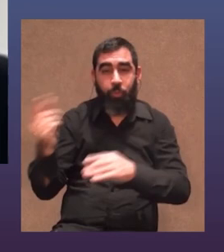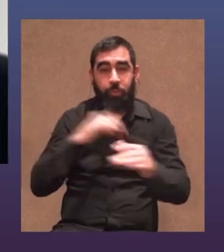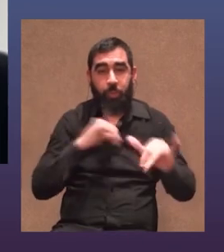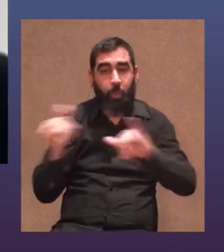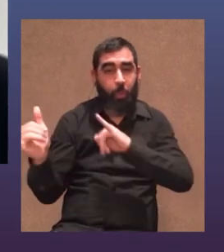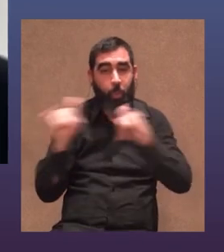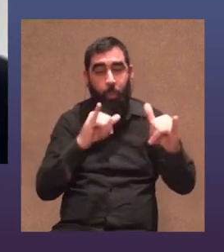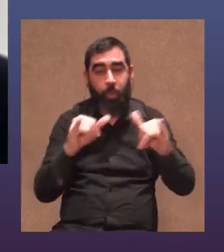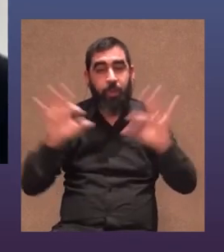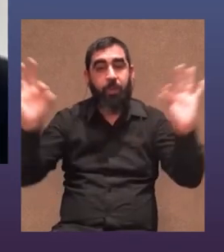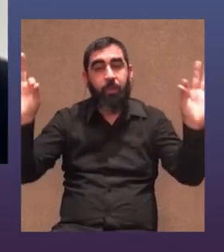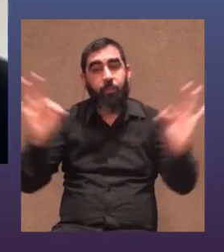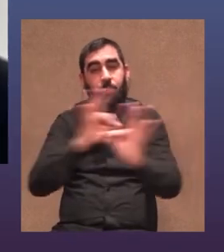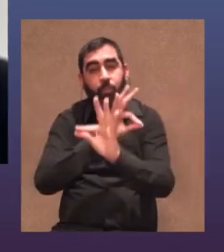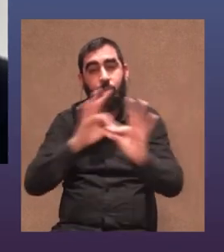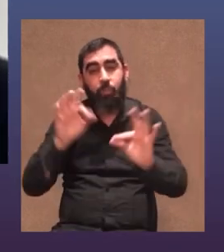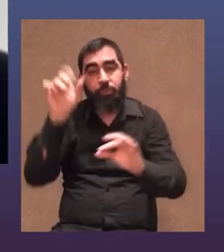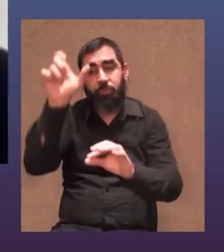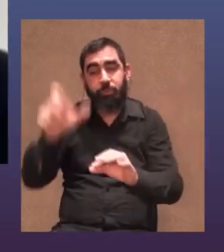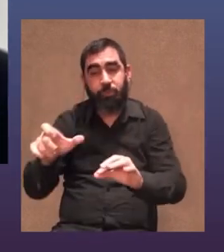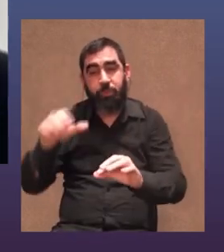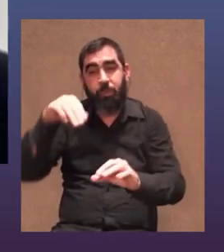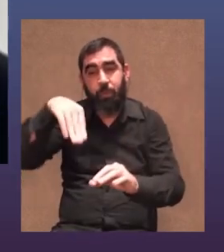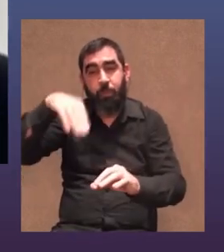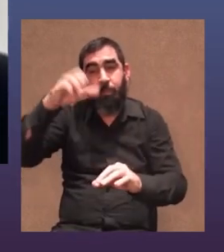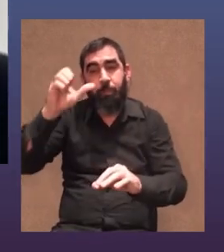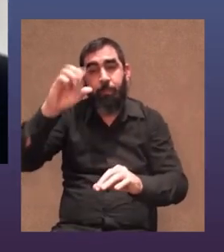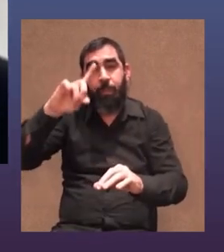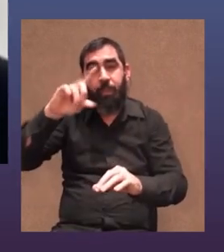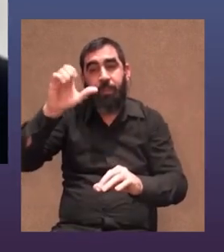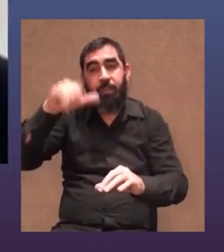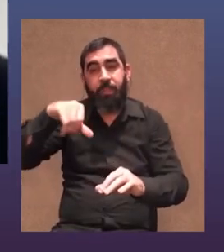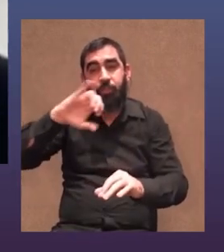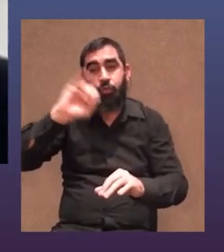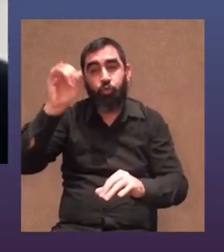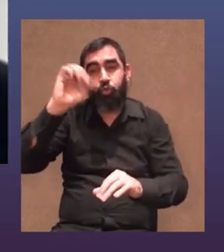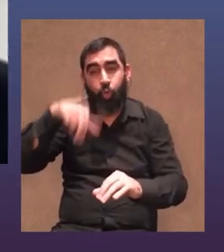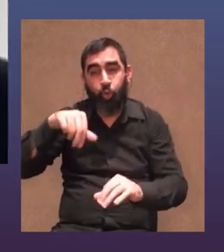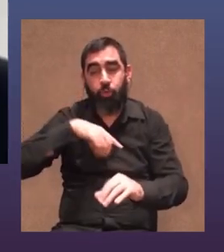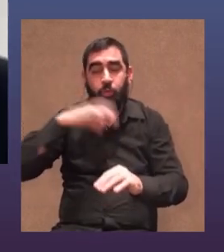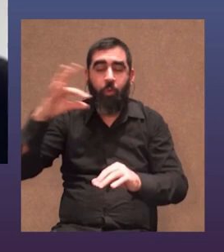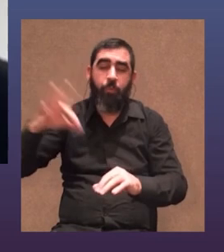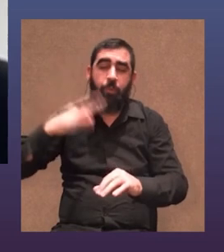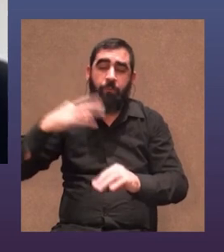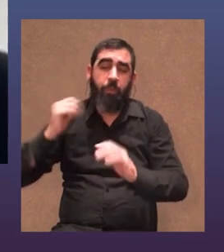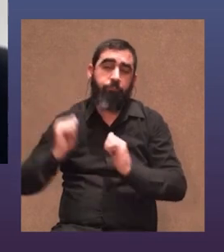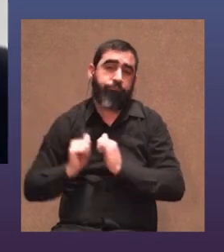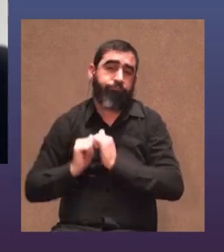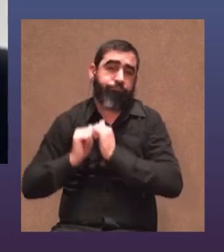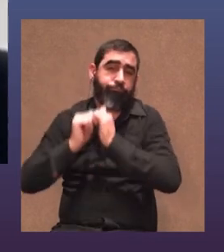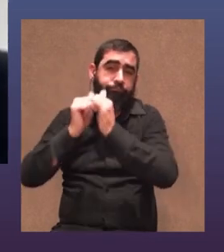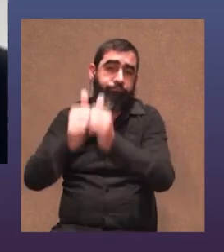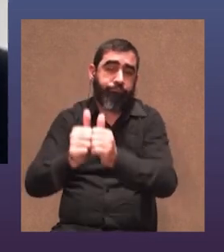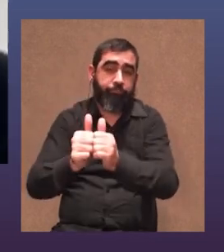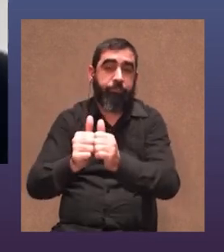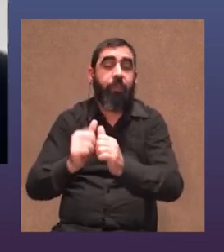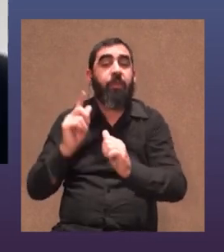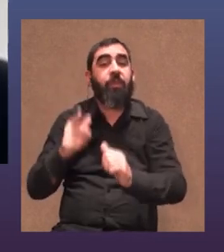y la música de Mendelssohn me acompañó durante toda la vida. Y con